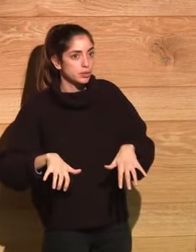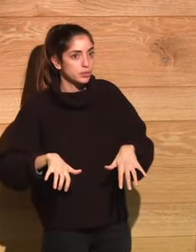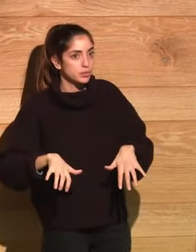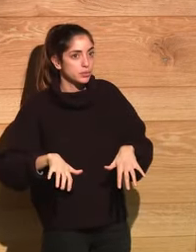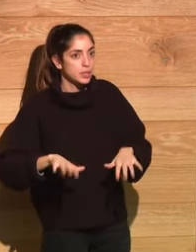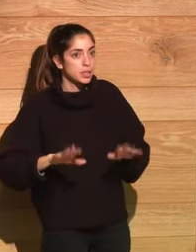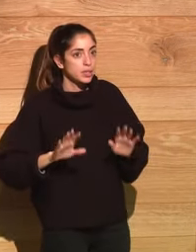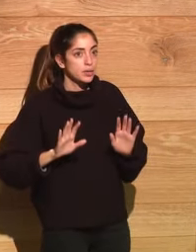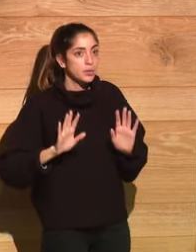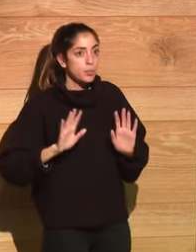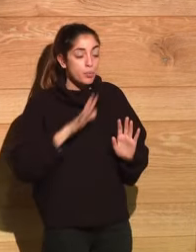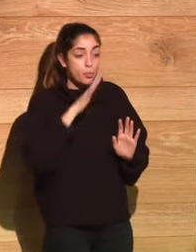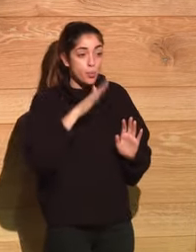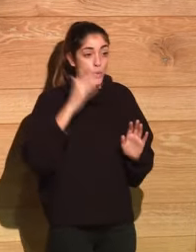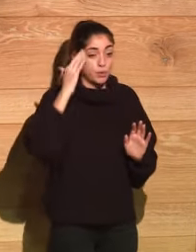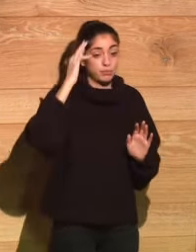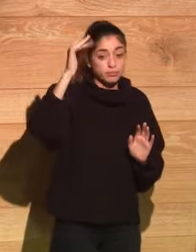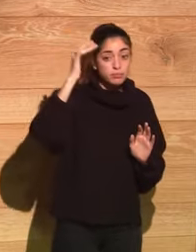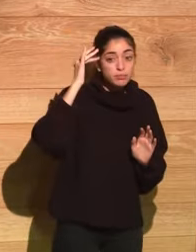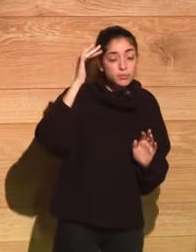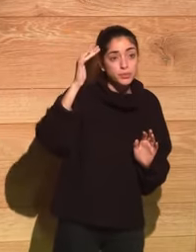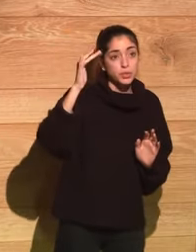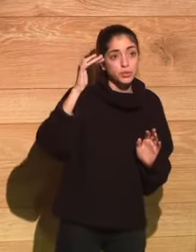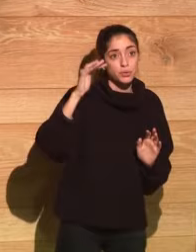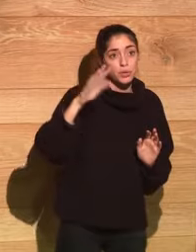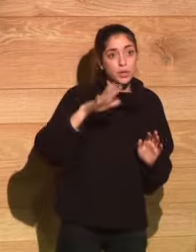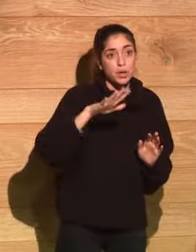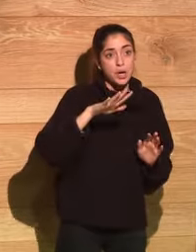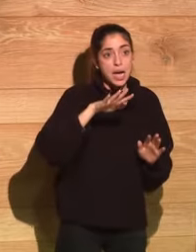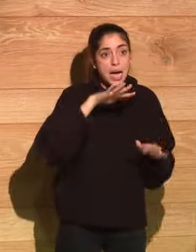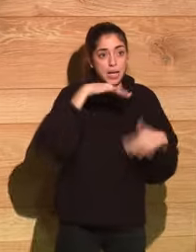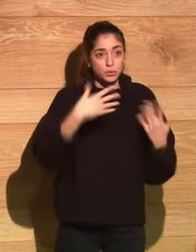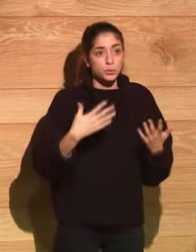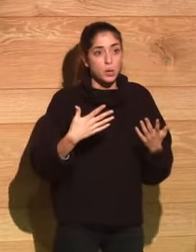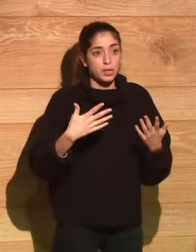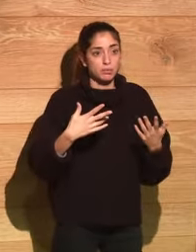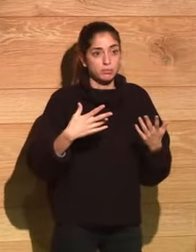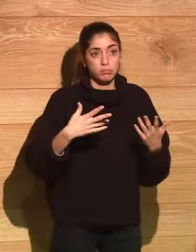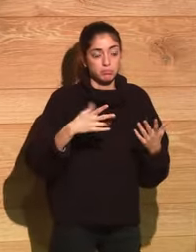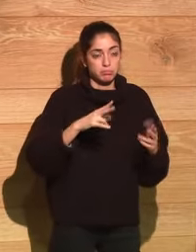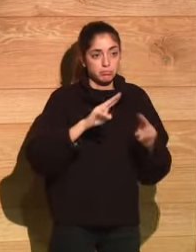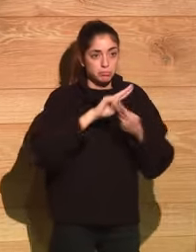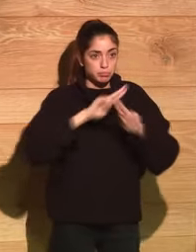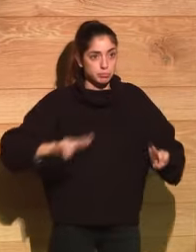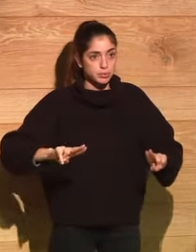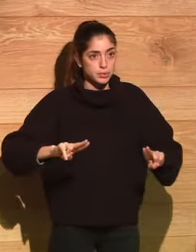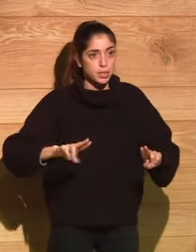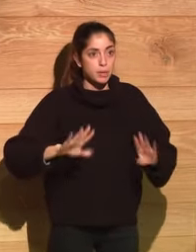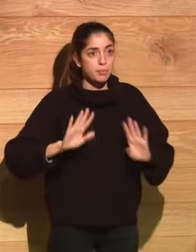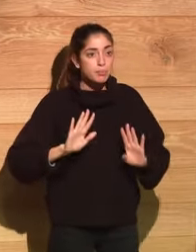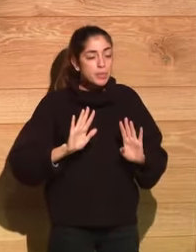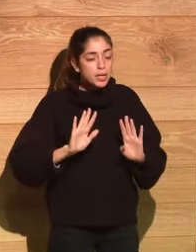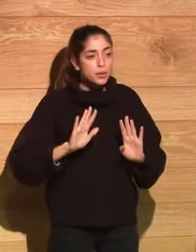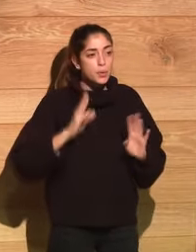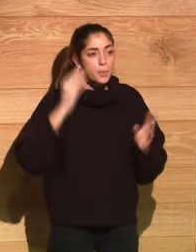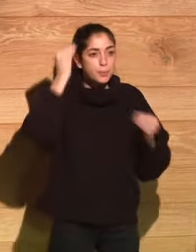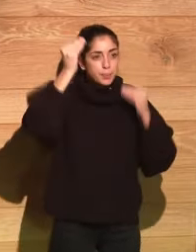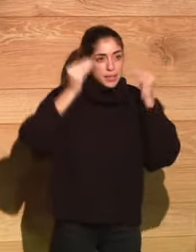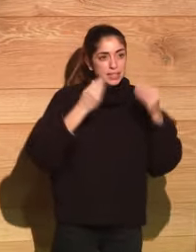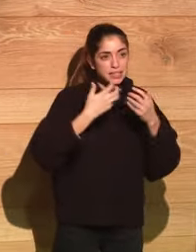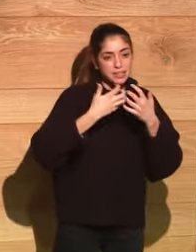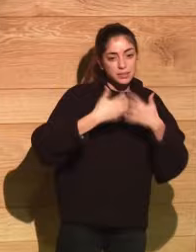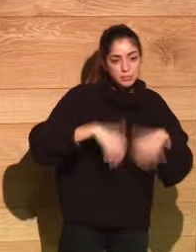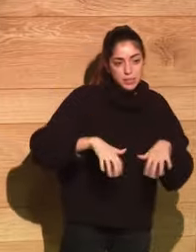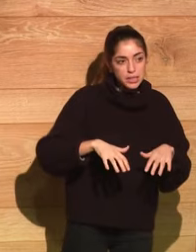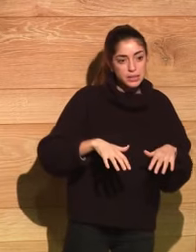la filosofía que hemos padecido todos y que ahora han eliminado los programas de estudios es un pensar sistemático. O sea, claro. ¿A qué llamamos pensar sistemático? Un pensar consciente de, claro, sí